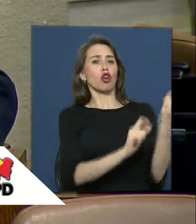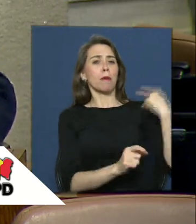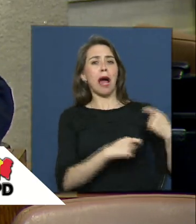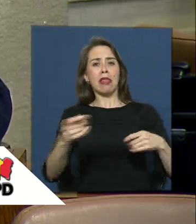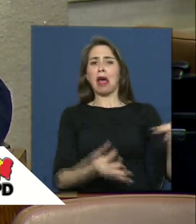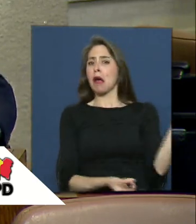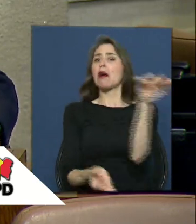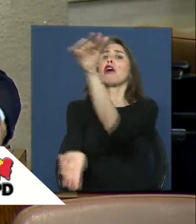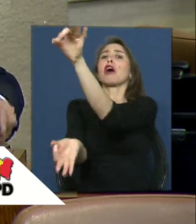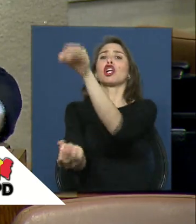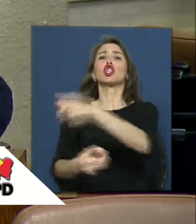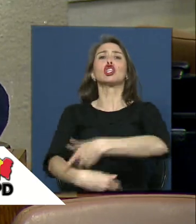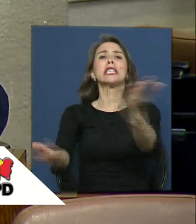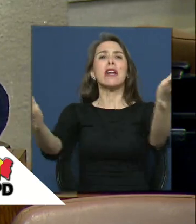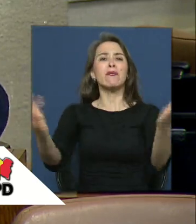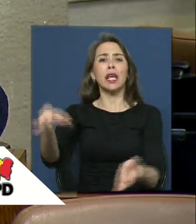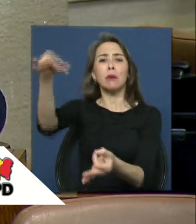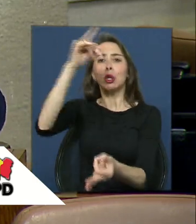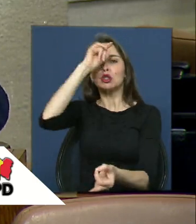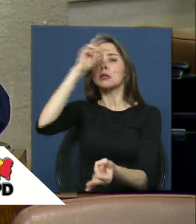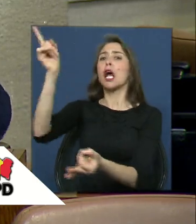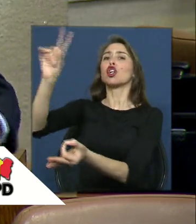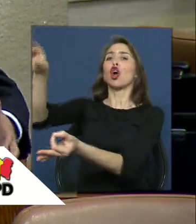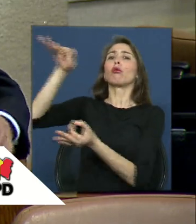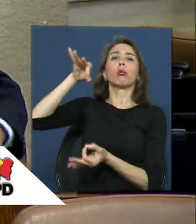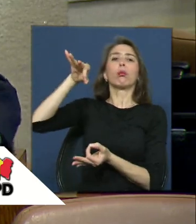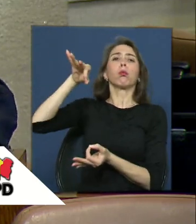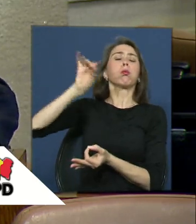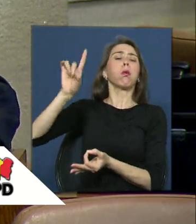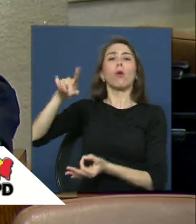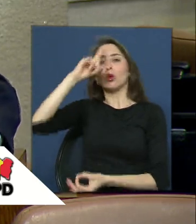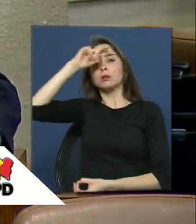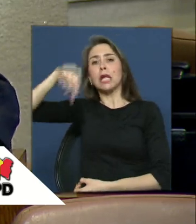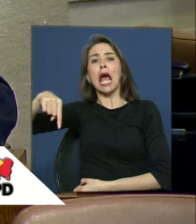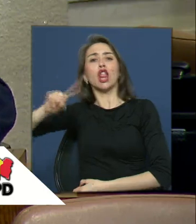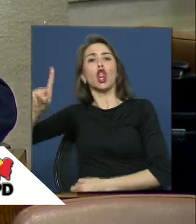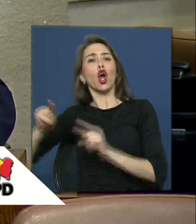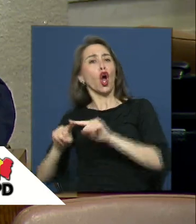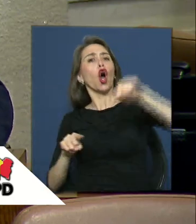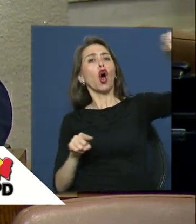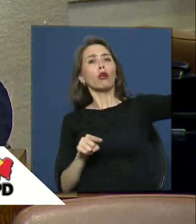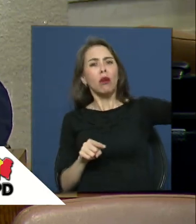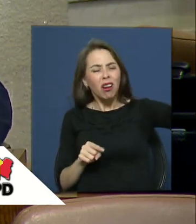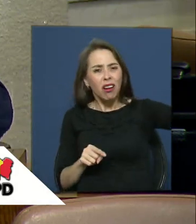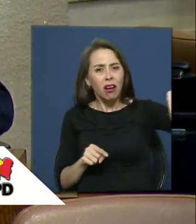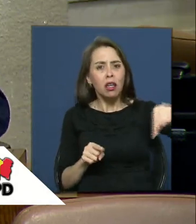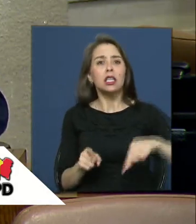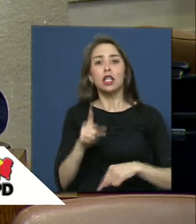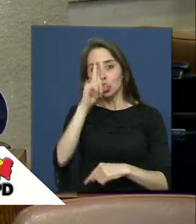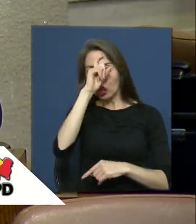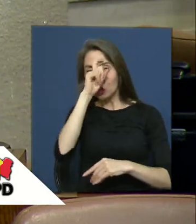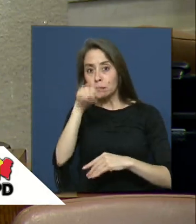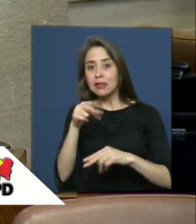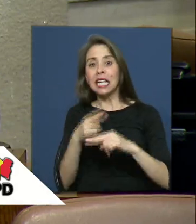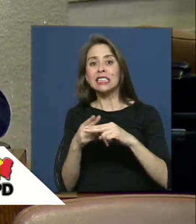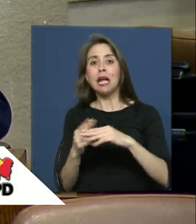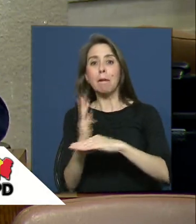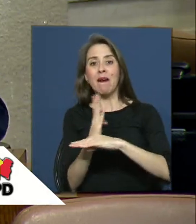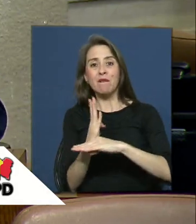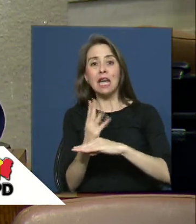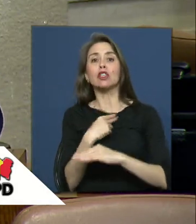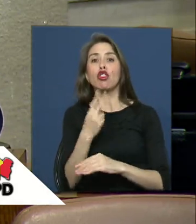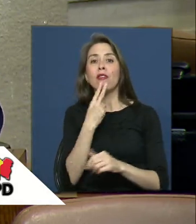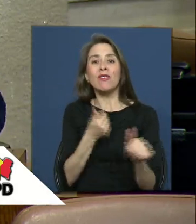para nada, cierto? Y esperar la hora ahí cuando eso perfectamente se puede hacer en el hospital base, en el hospital de ellos, de su